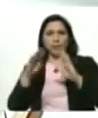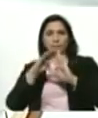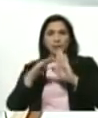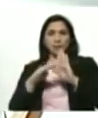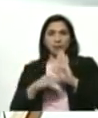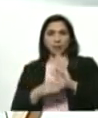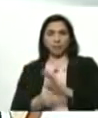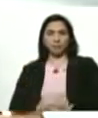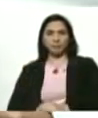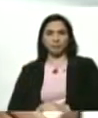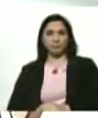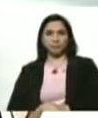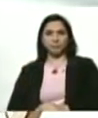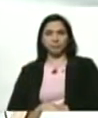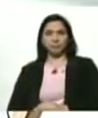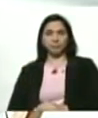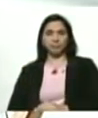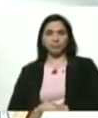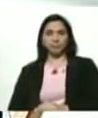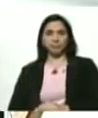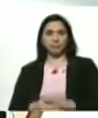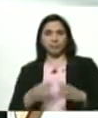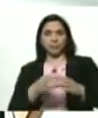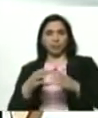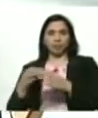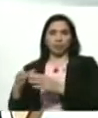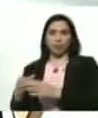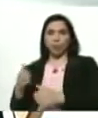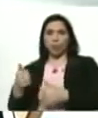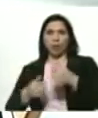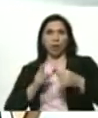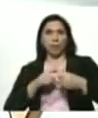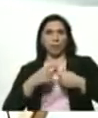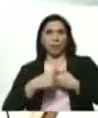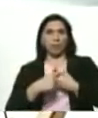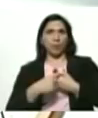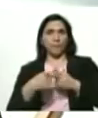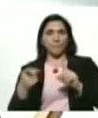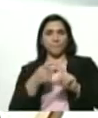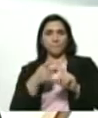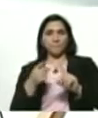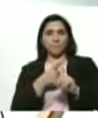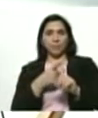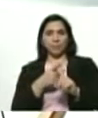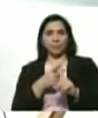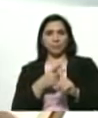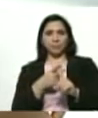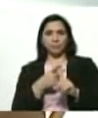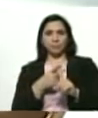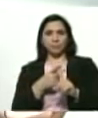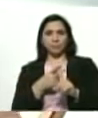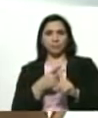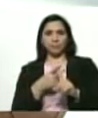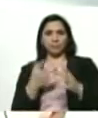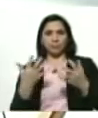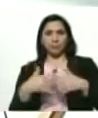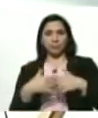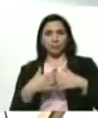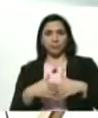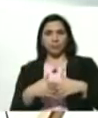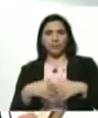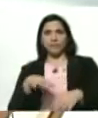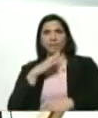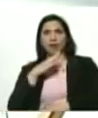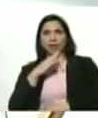paso a señalar qué sectores se están incorporando el primero de ellos presidente el sector las agencias